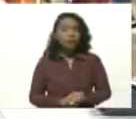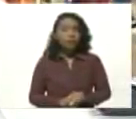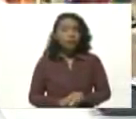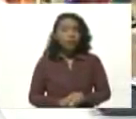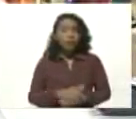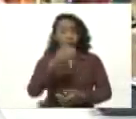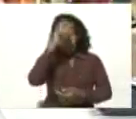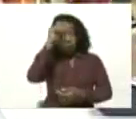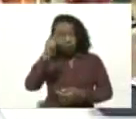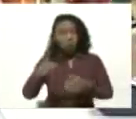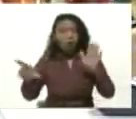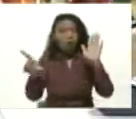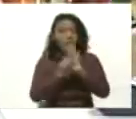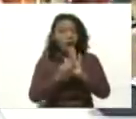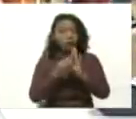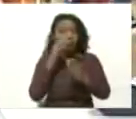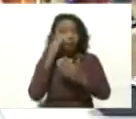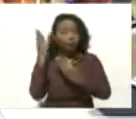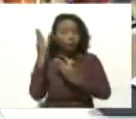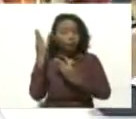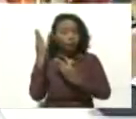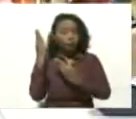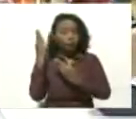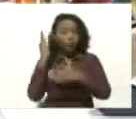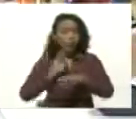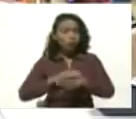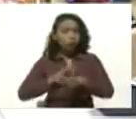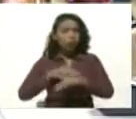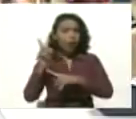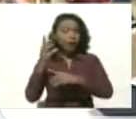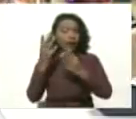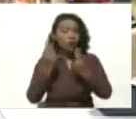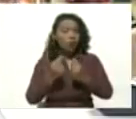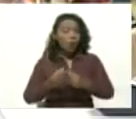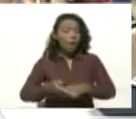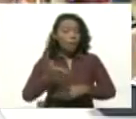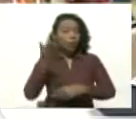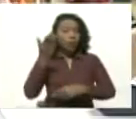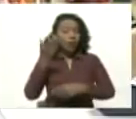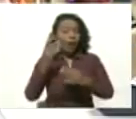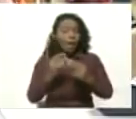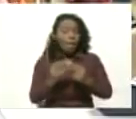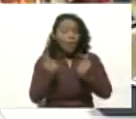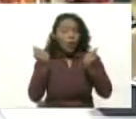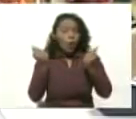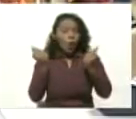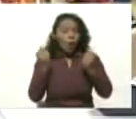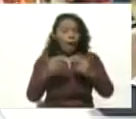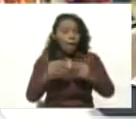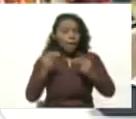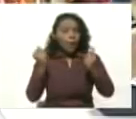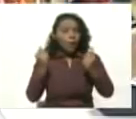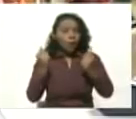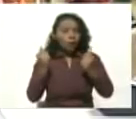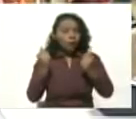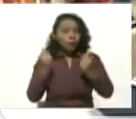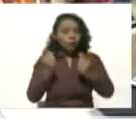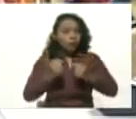Reconocido legalmente, porque hay una cifra gigantesca de desaparecidos, desapariciones